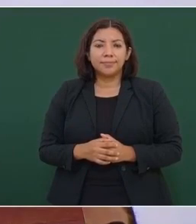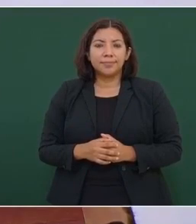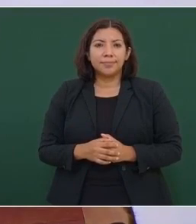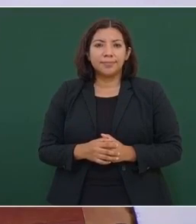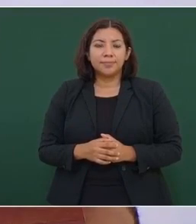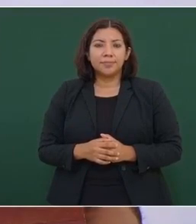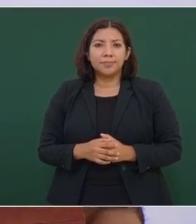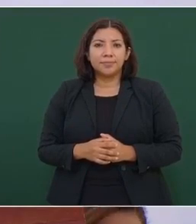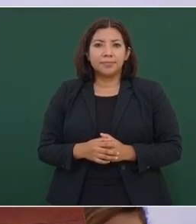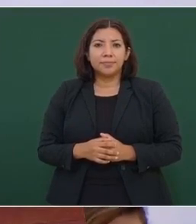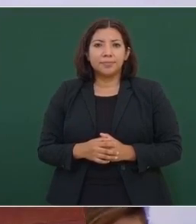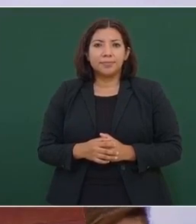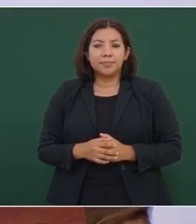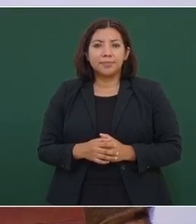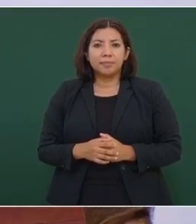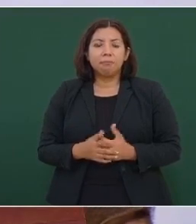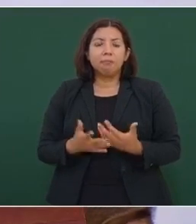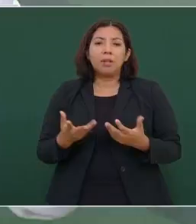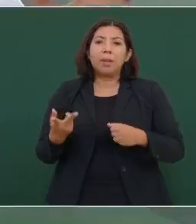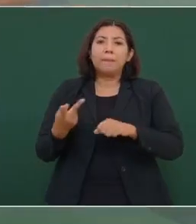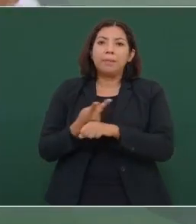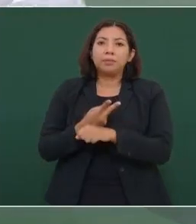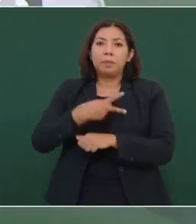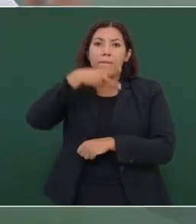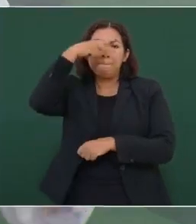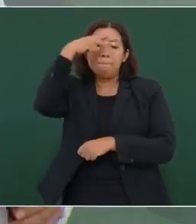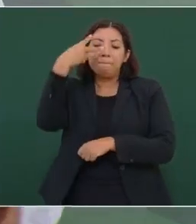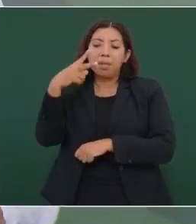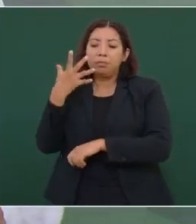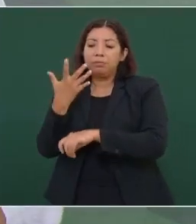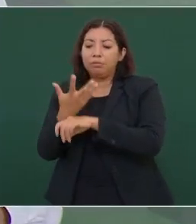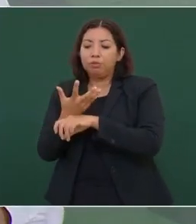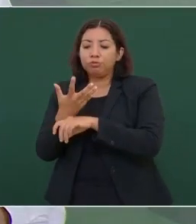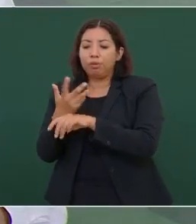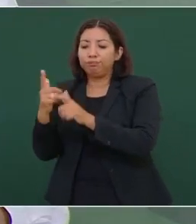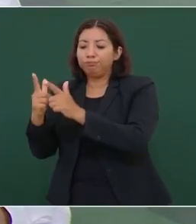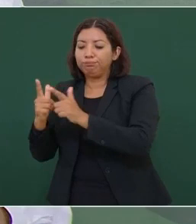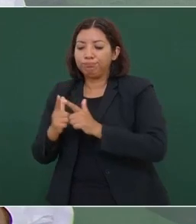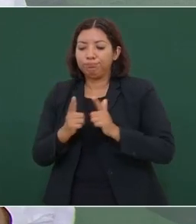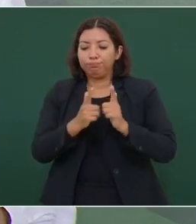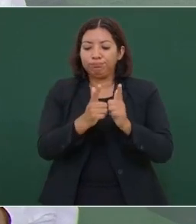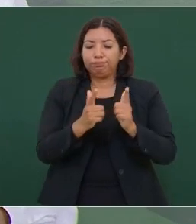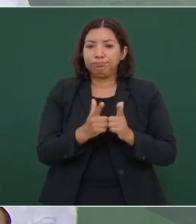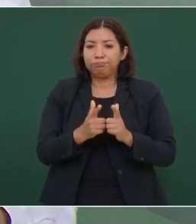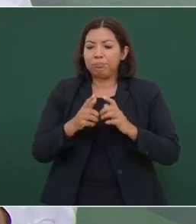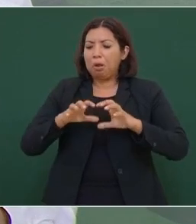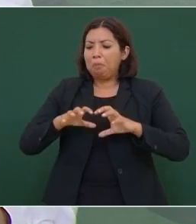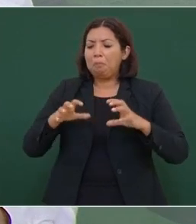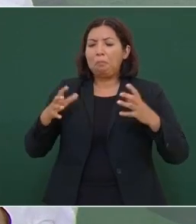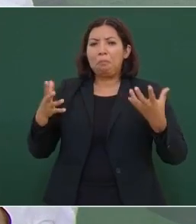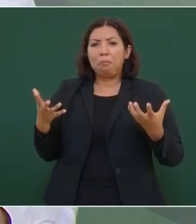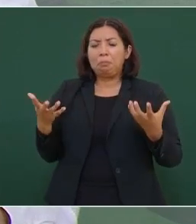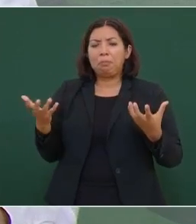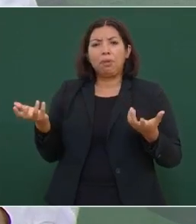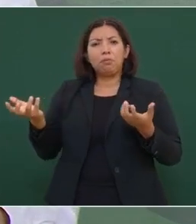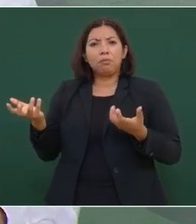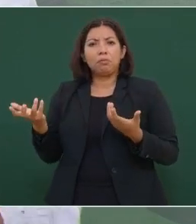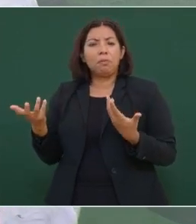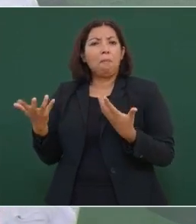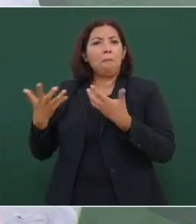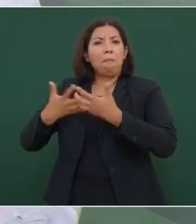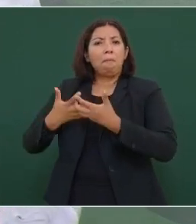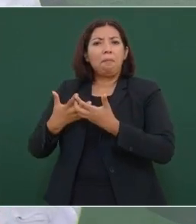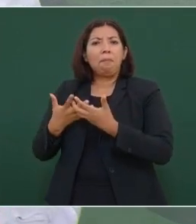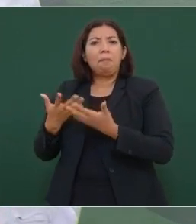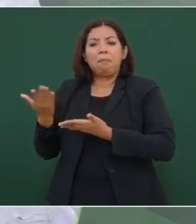los grupos de los dos gobiernos trataron los temas de la agenda más